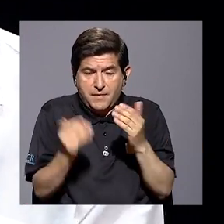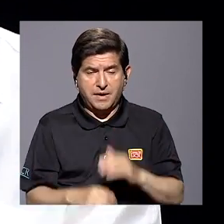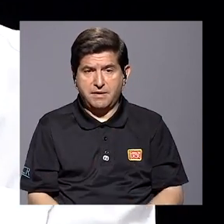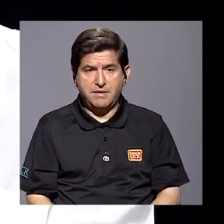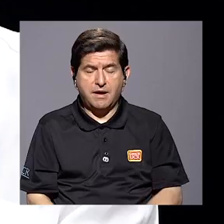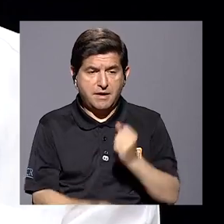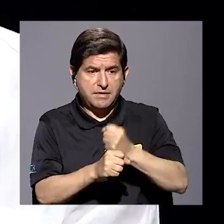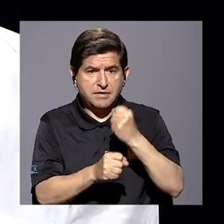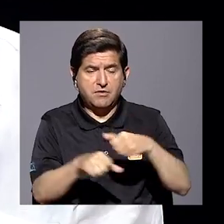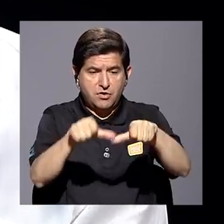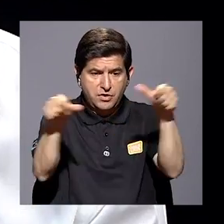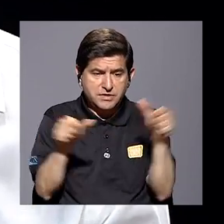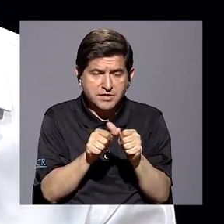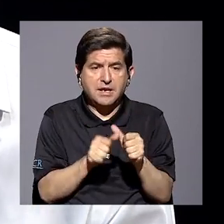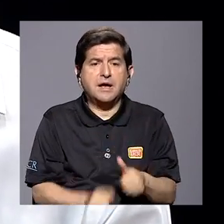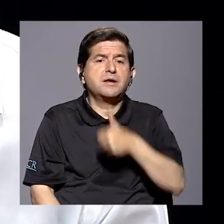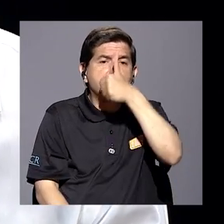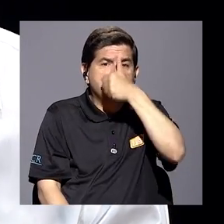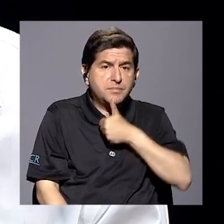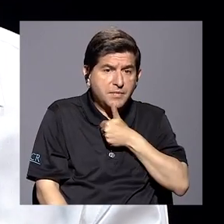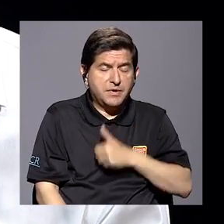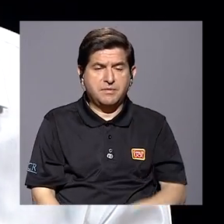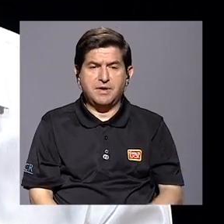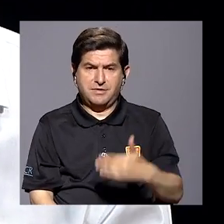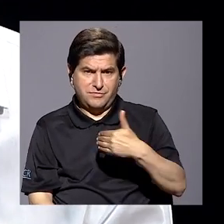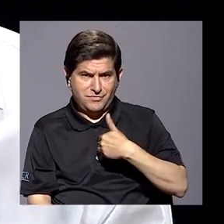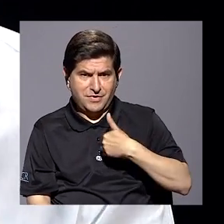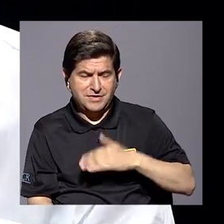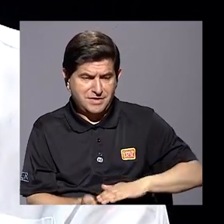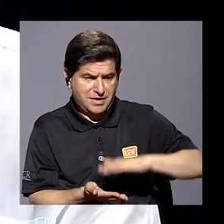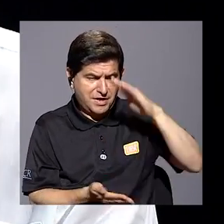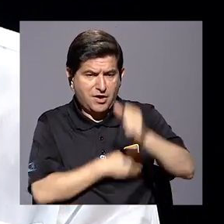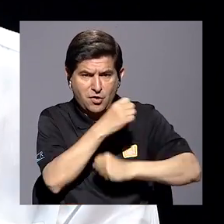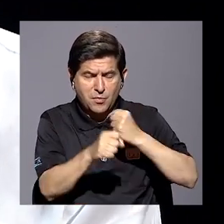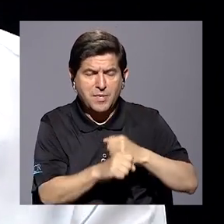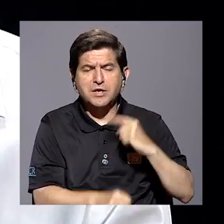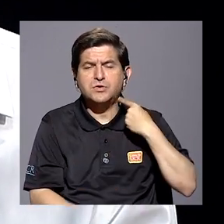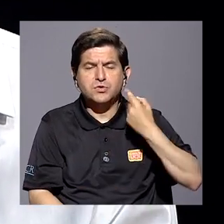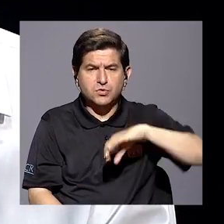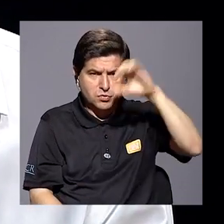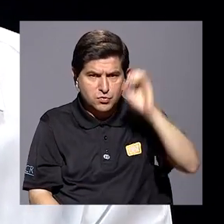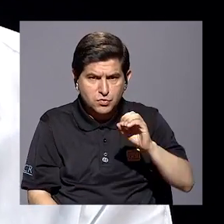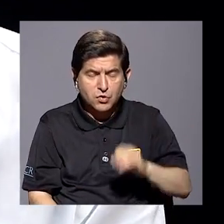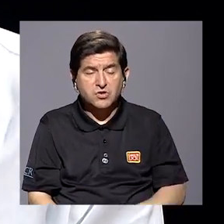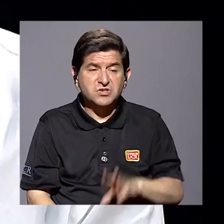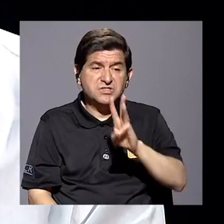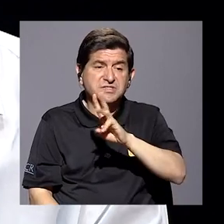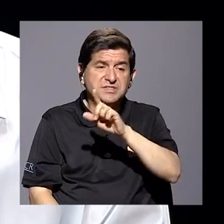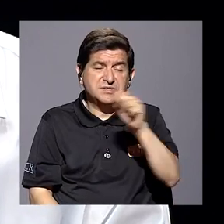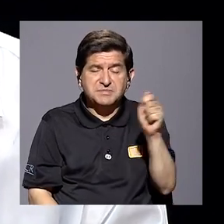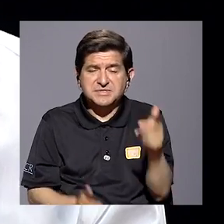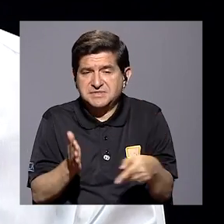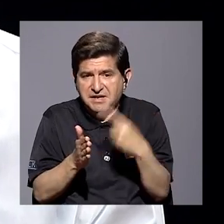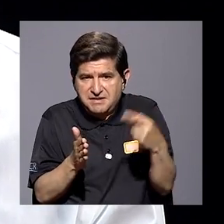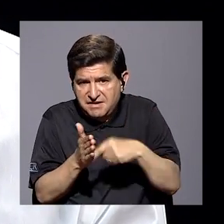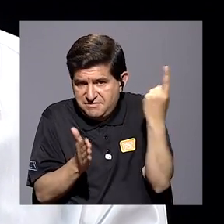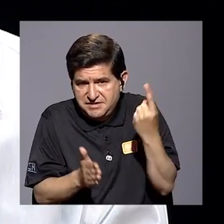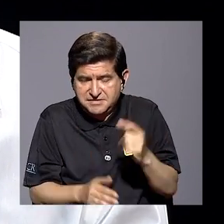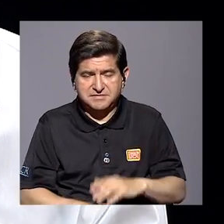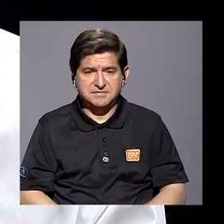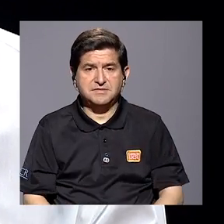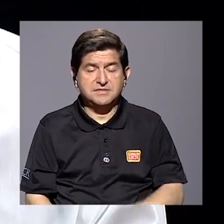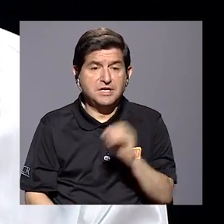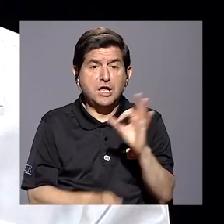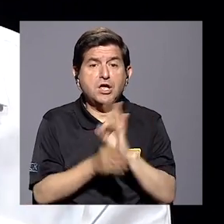los empleados del sector privado que reciben su aumento anual por inflación semestral a veces